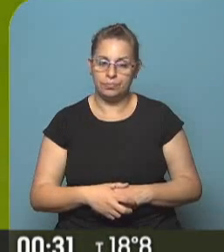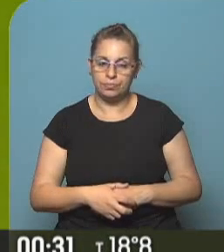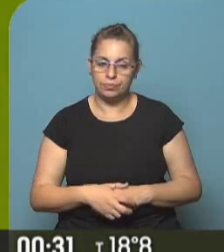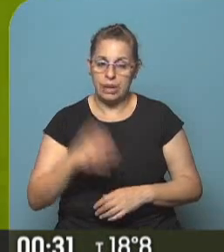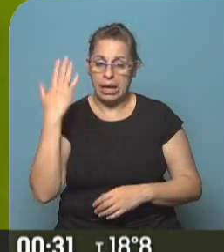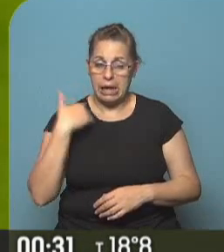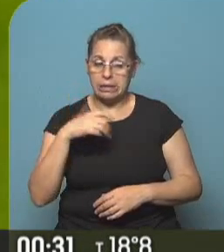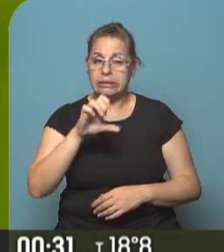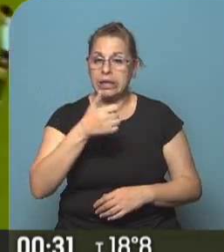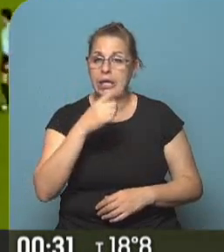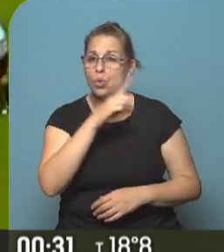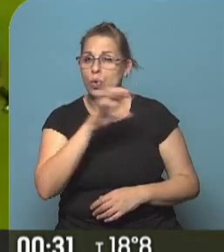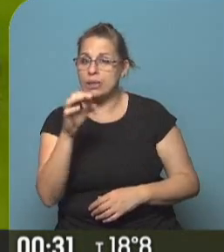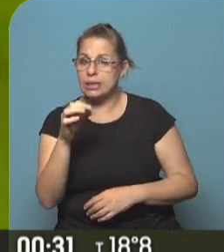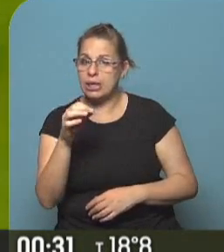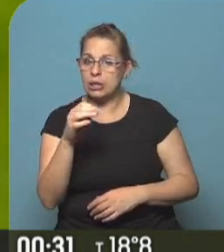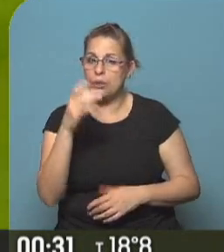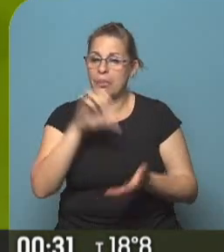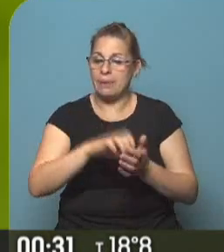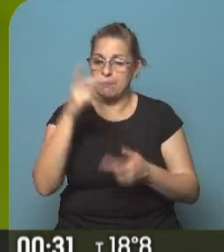ganado 1-0 en Paraguay.